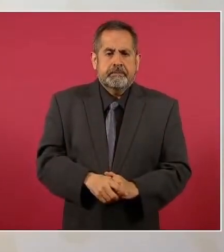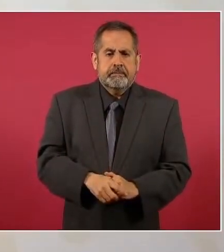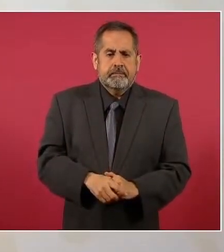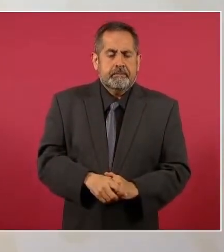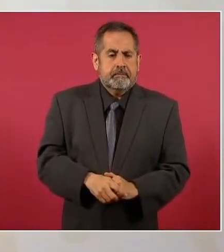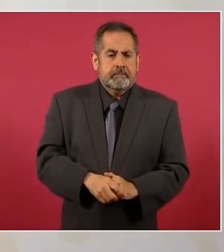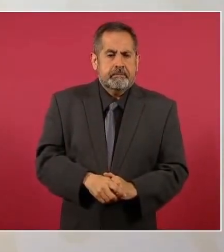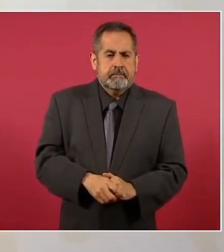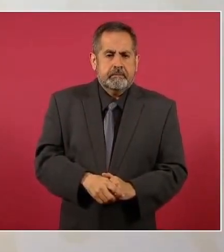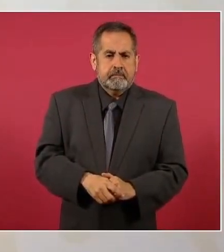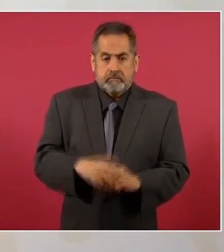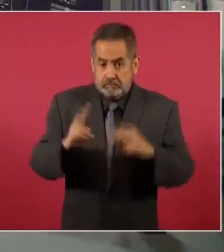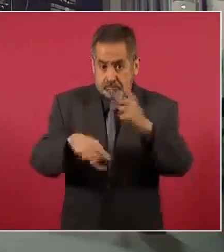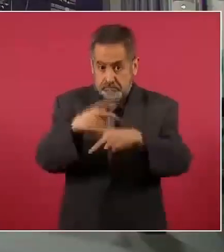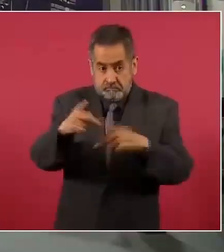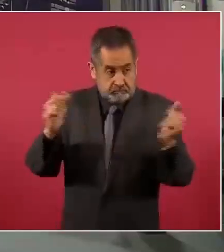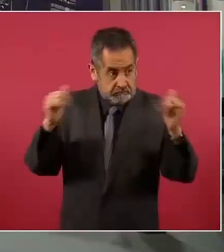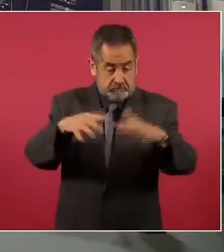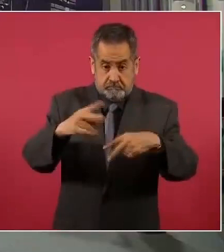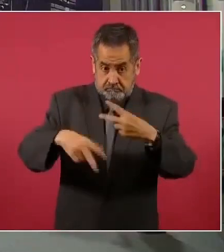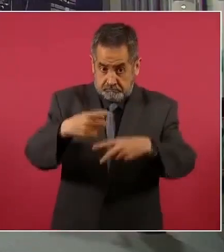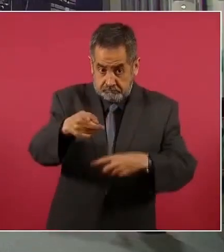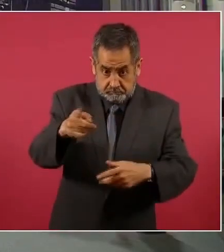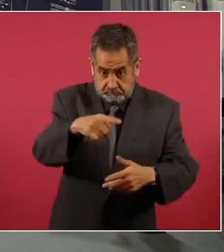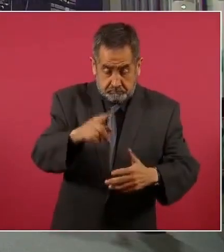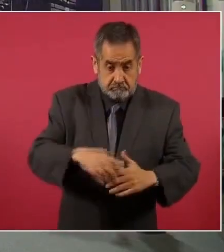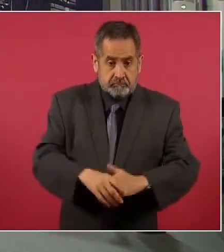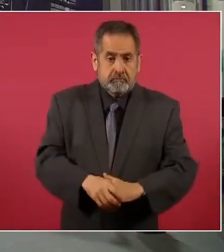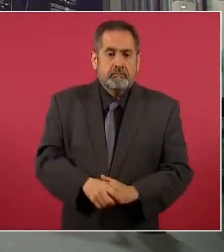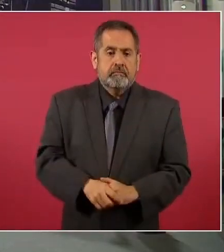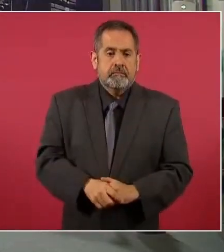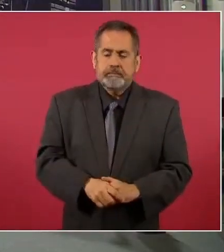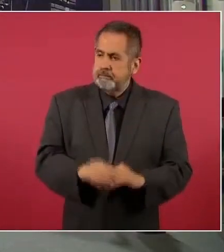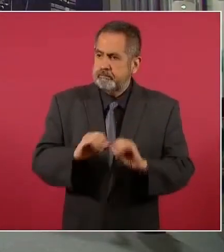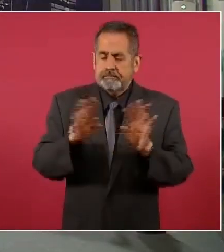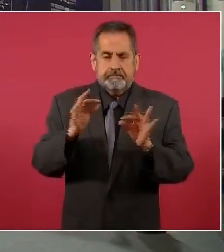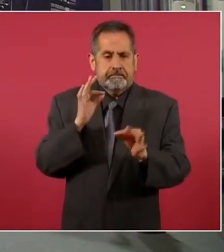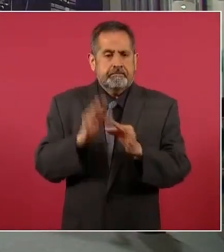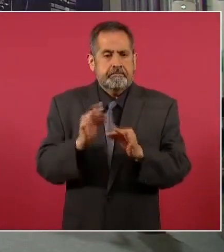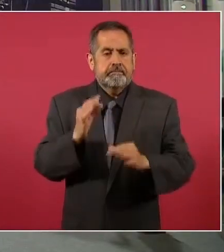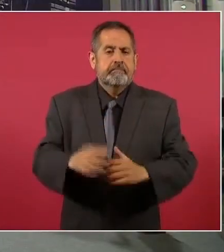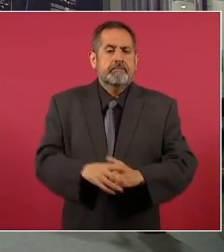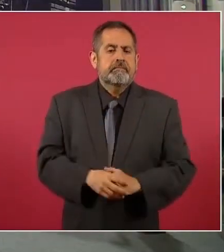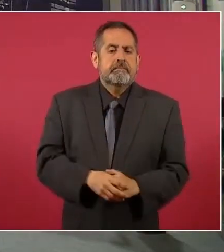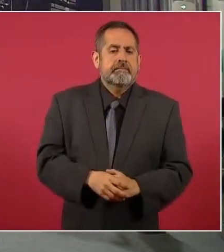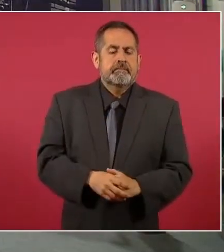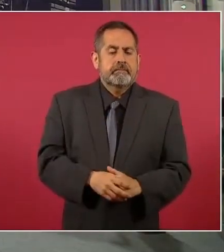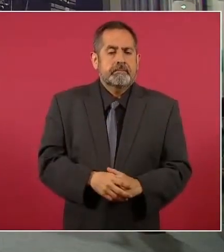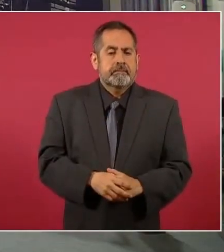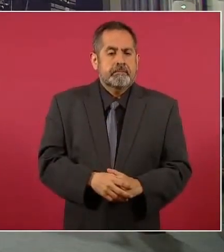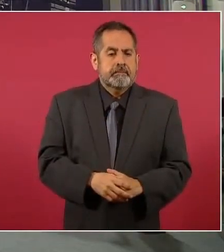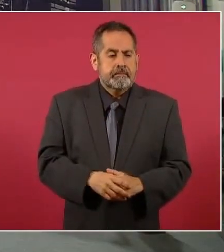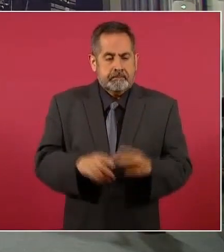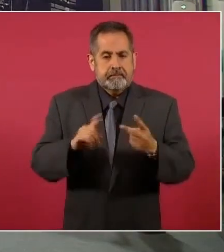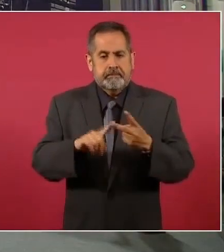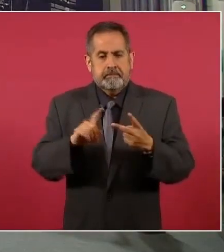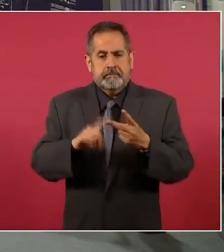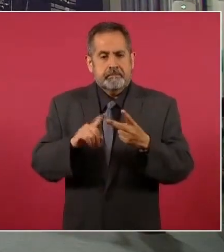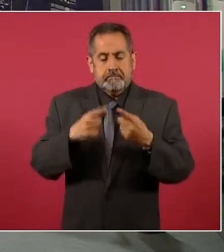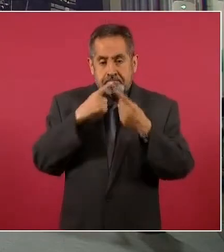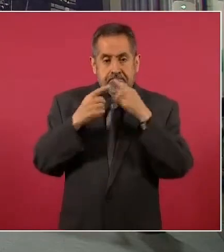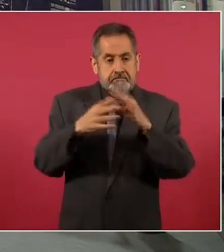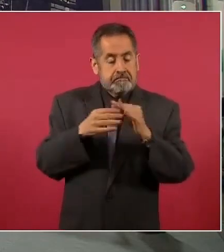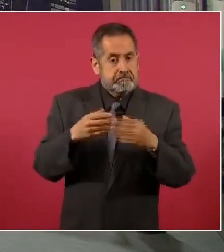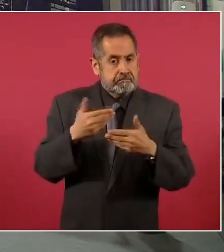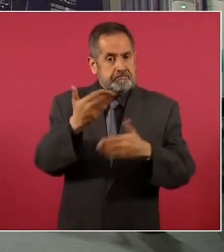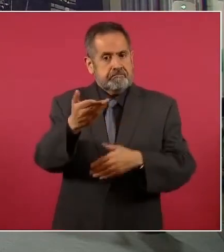Sí. ¿Van a ir? Sí. Bueno, ya está. Sí. Una segunda consulta que quiero hacerle es